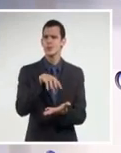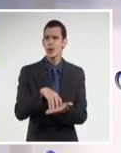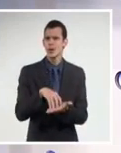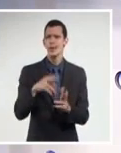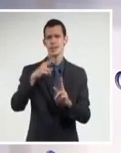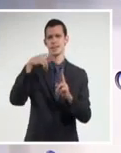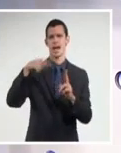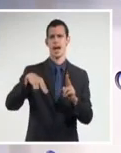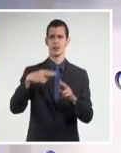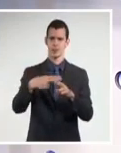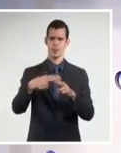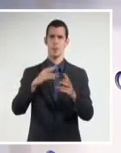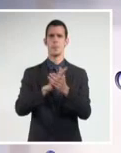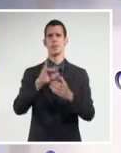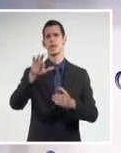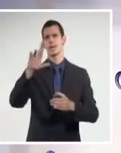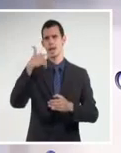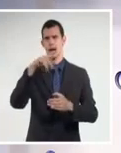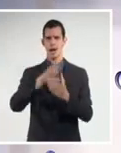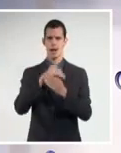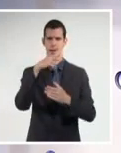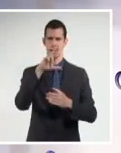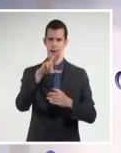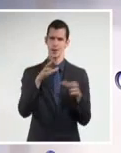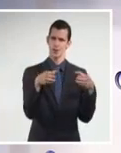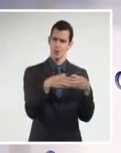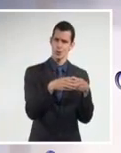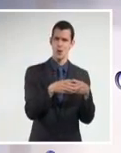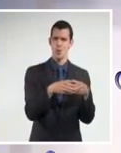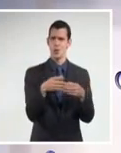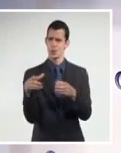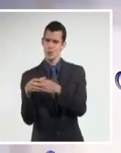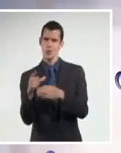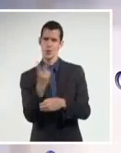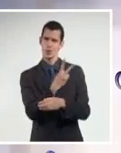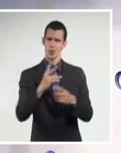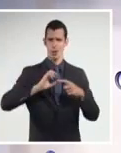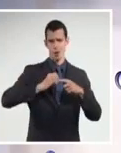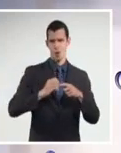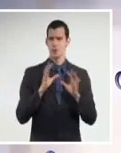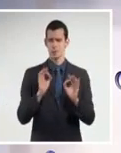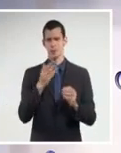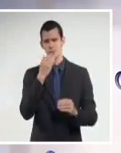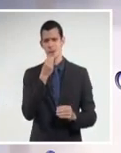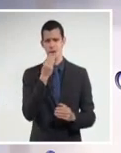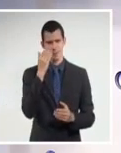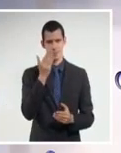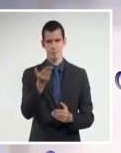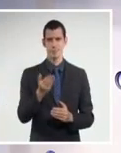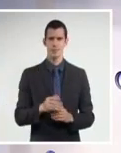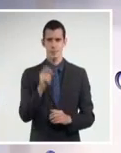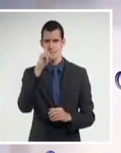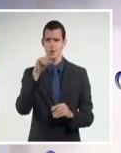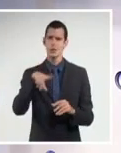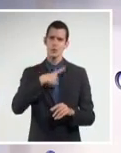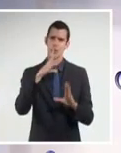humorísticos etcétera y la oveja negra junto a carlos gonzalvo y quiñones con esta invitación finalizan las notas culturales buenas